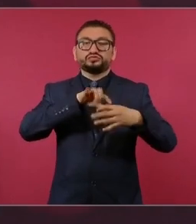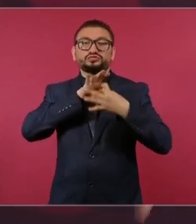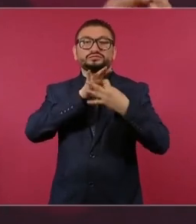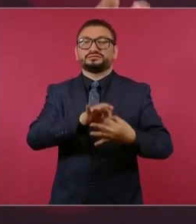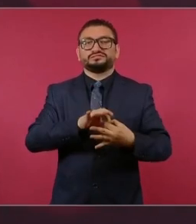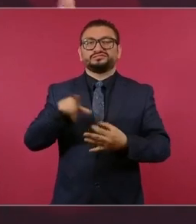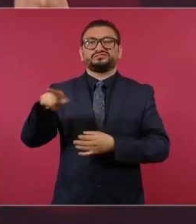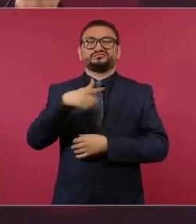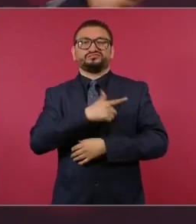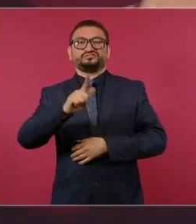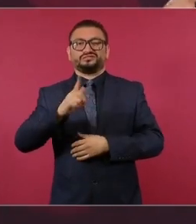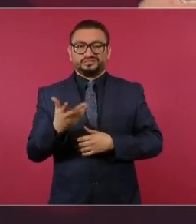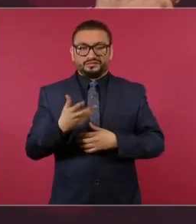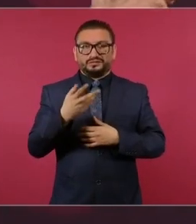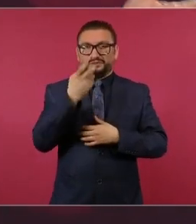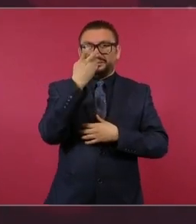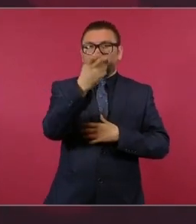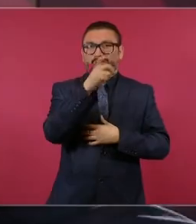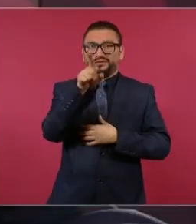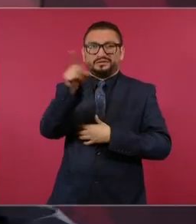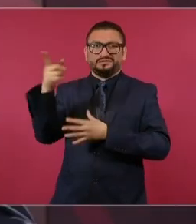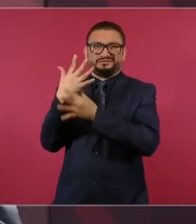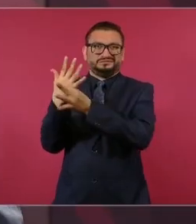Por eso dicen, ¿qué es esto?